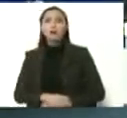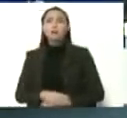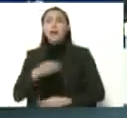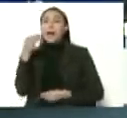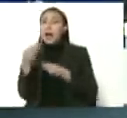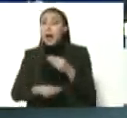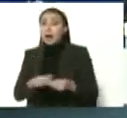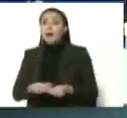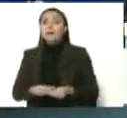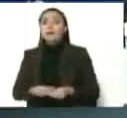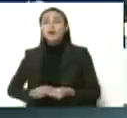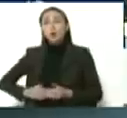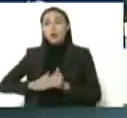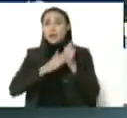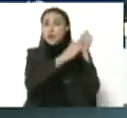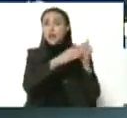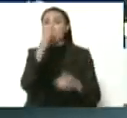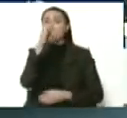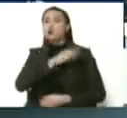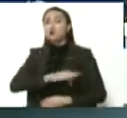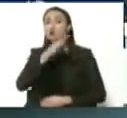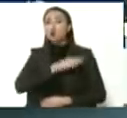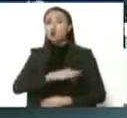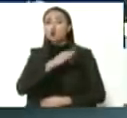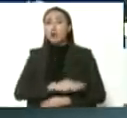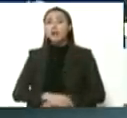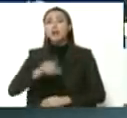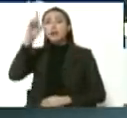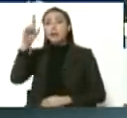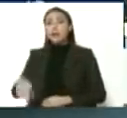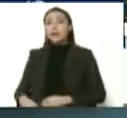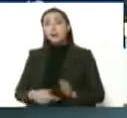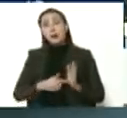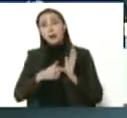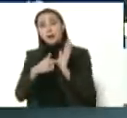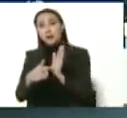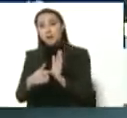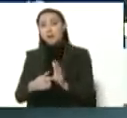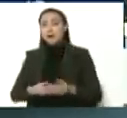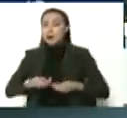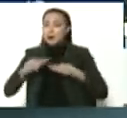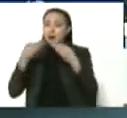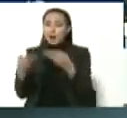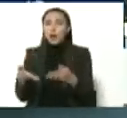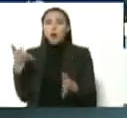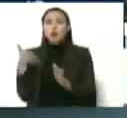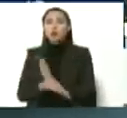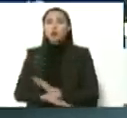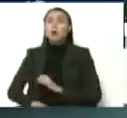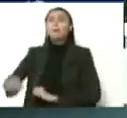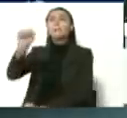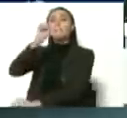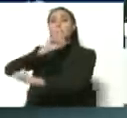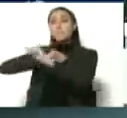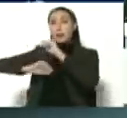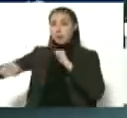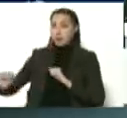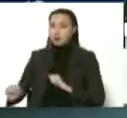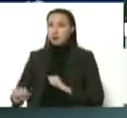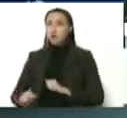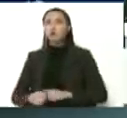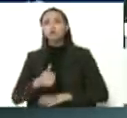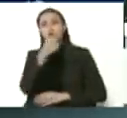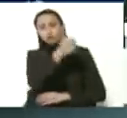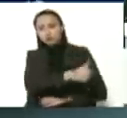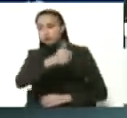ejerciendo liderazgo social y llevando los protocolos de prevención, los